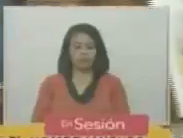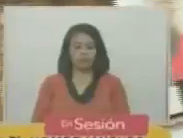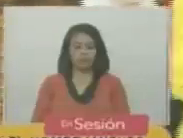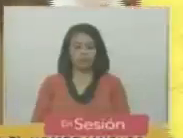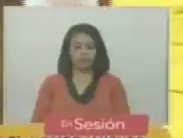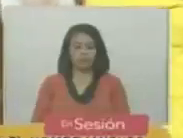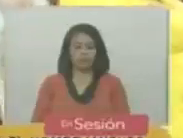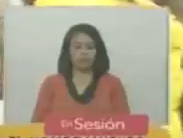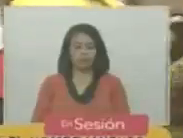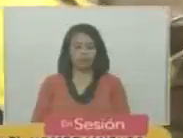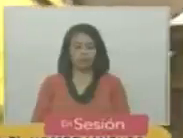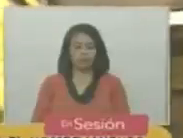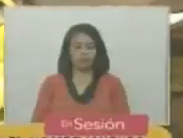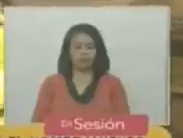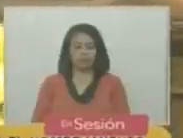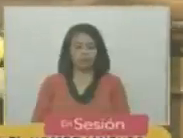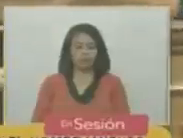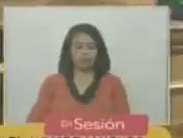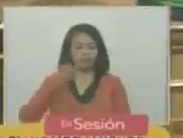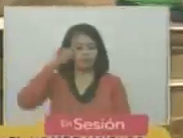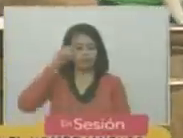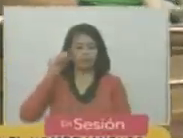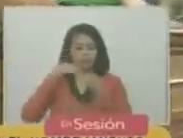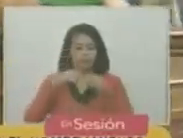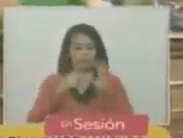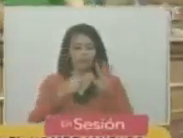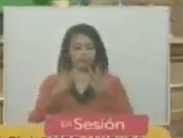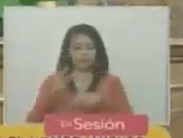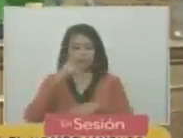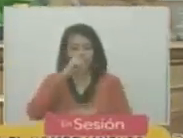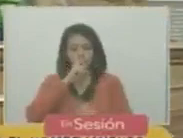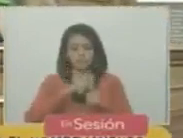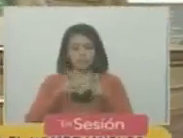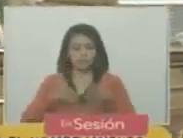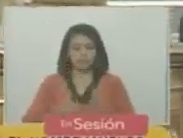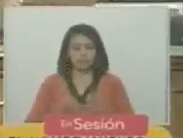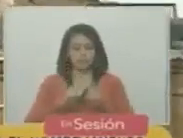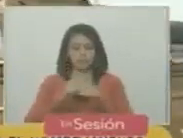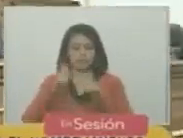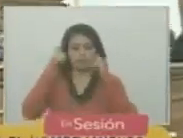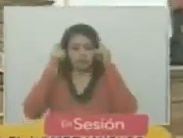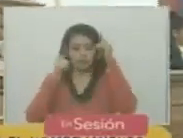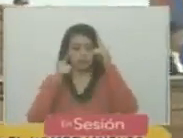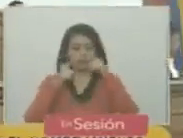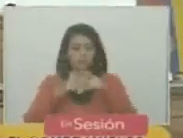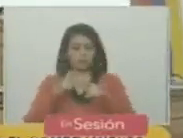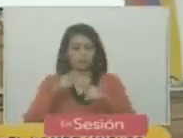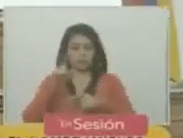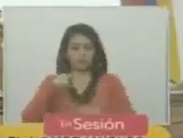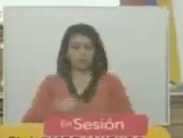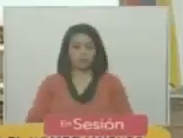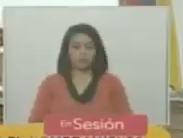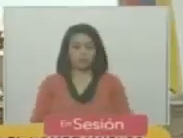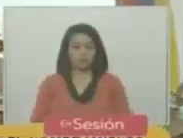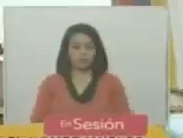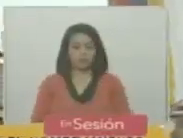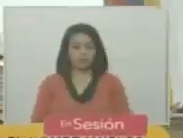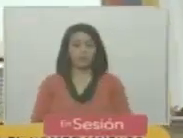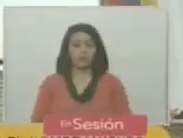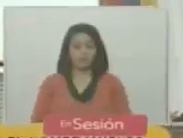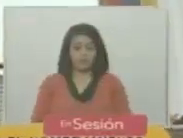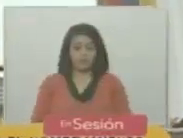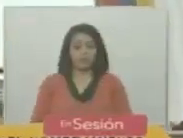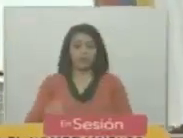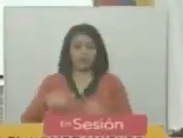Por unanimidad la conmemoración del acuerdo de los 68 años del natalicio del comandante Hugo Rafael Chávez Fría